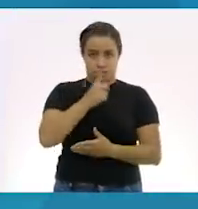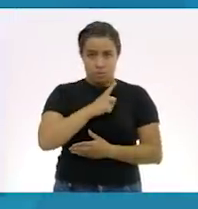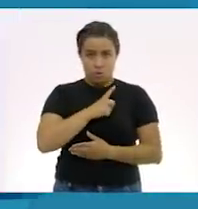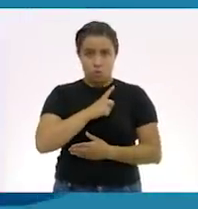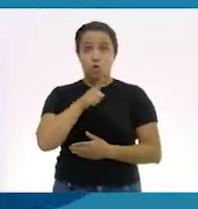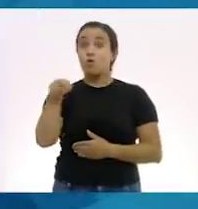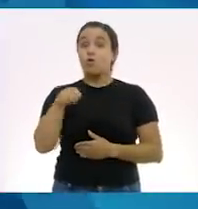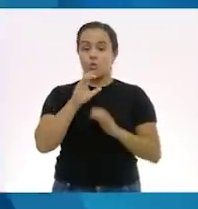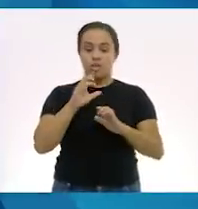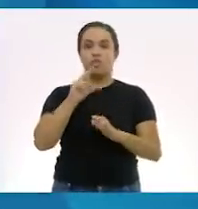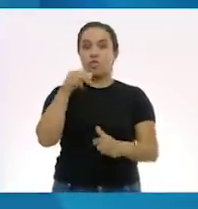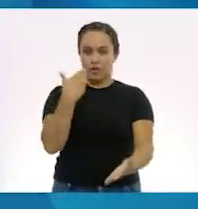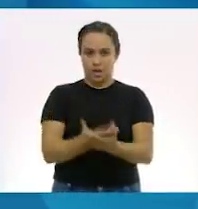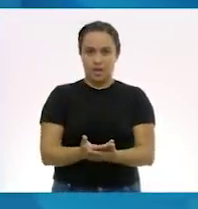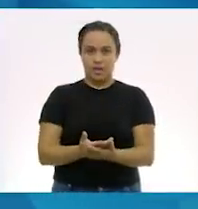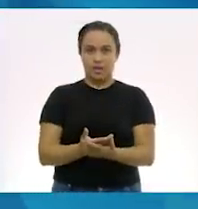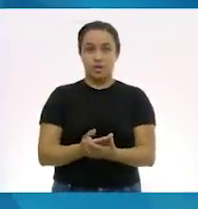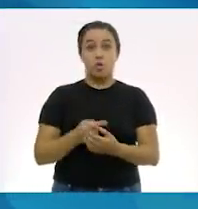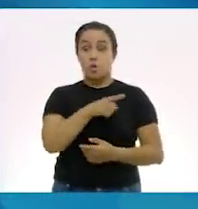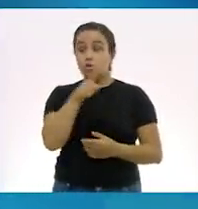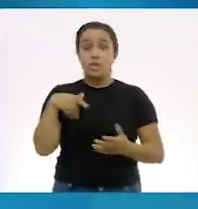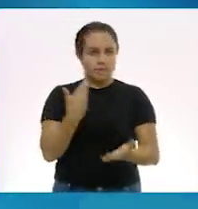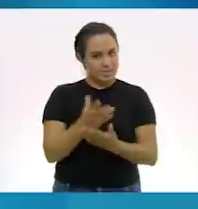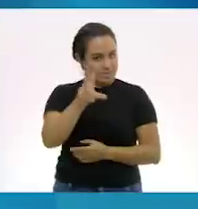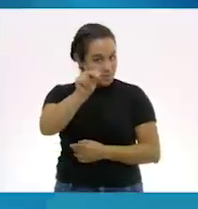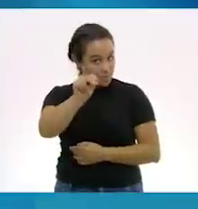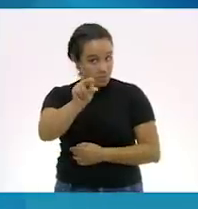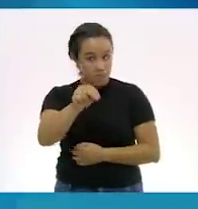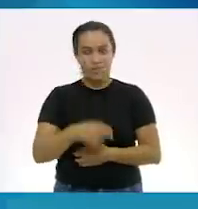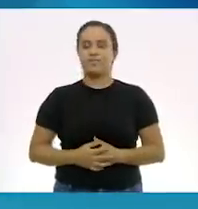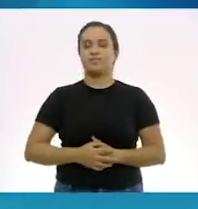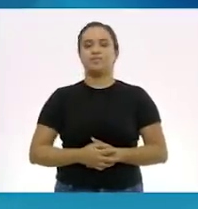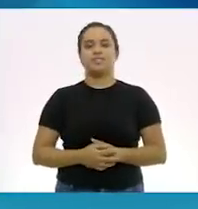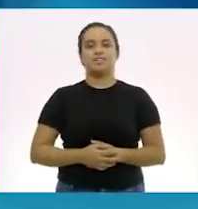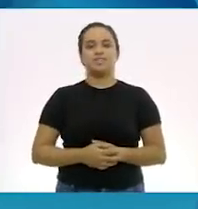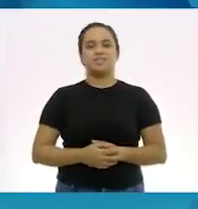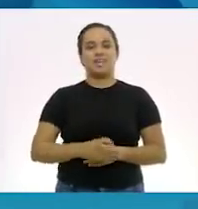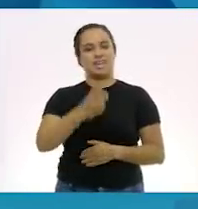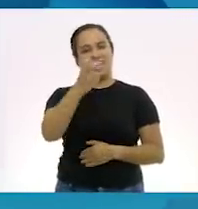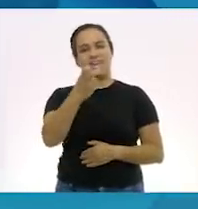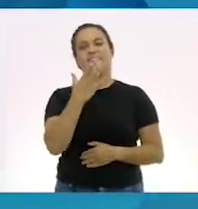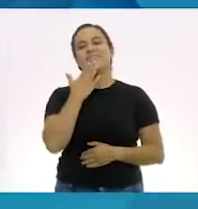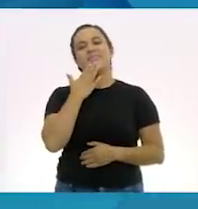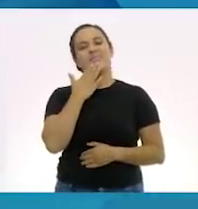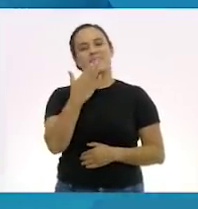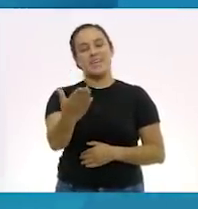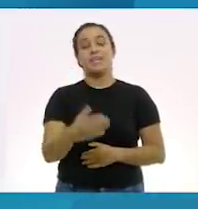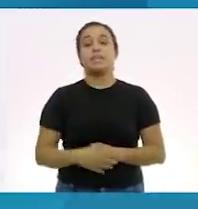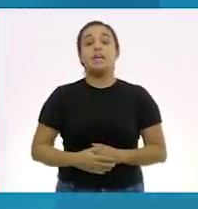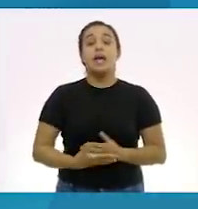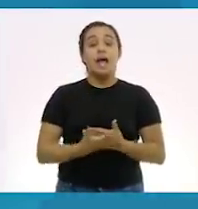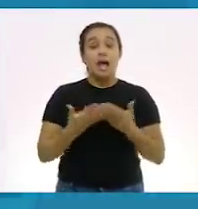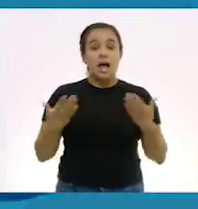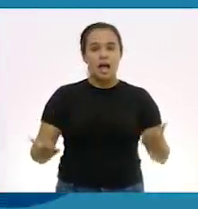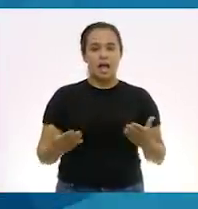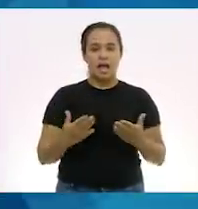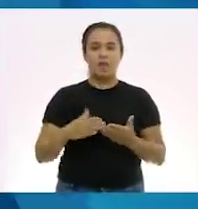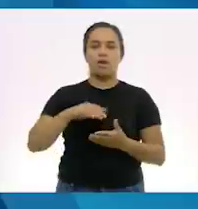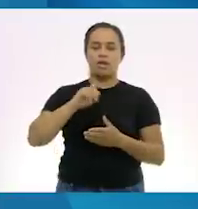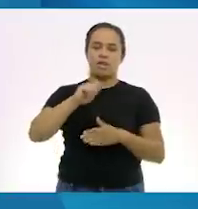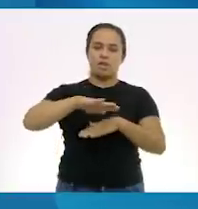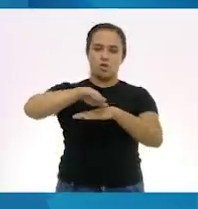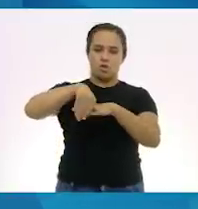vamos a mover las rodillas. Vamos a, si no nos podemos sostener, vamos a buscar un objeto o una pared donde